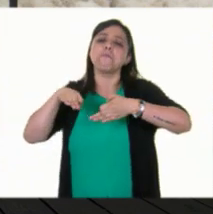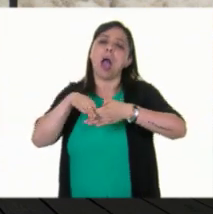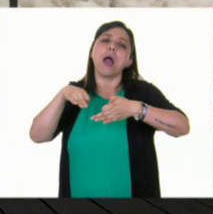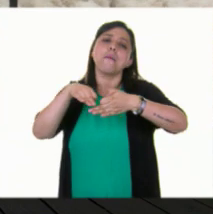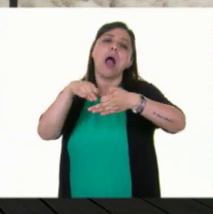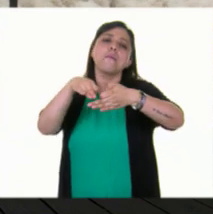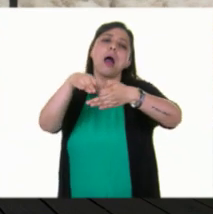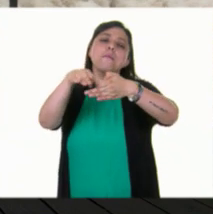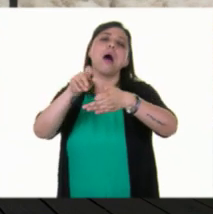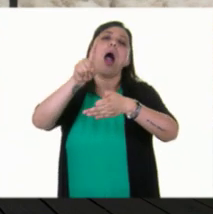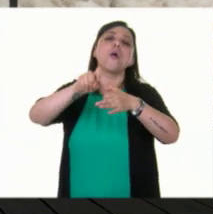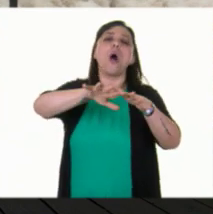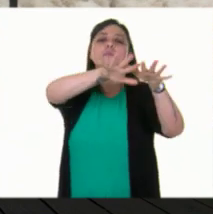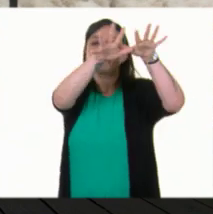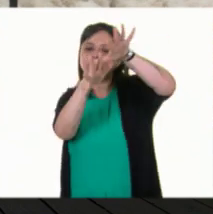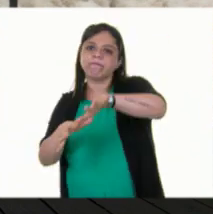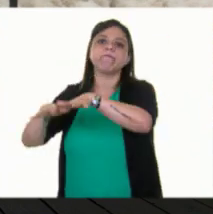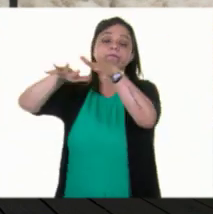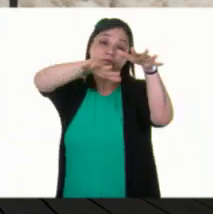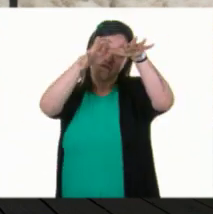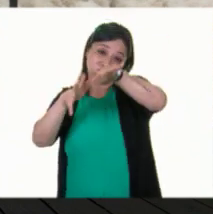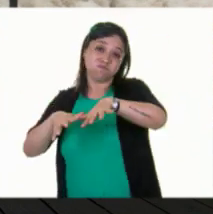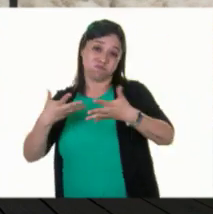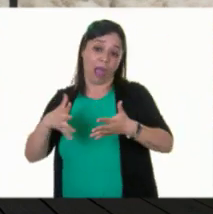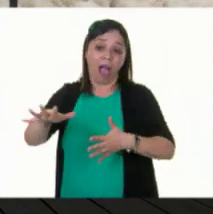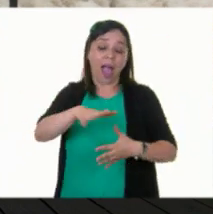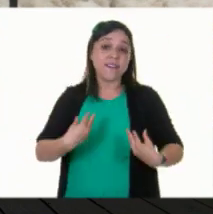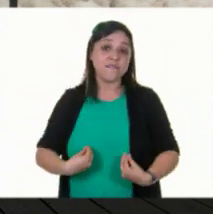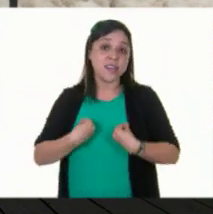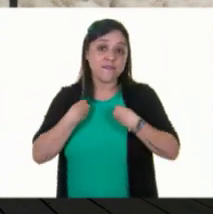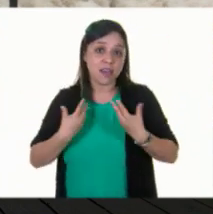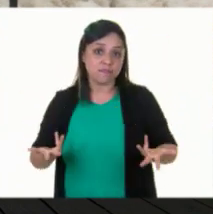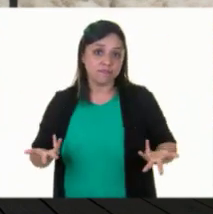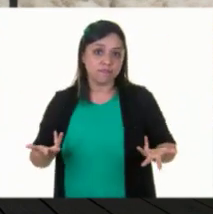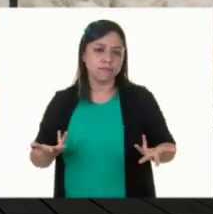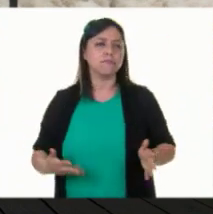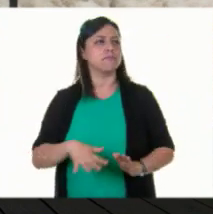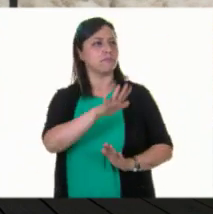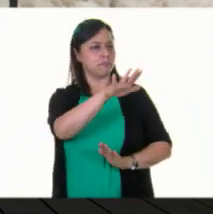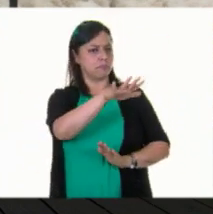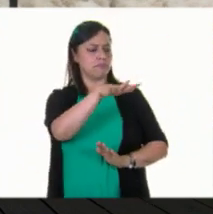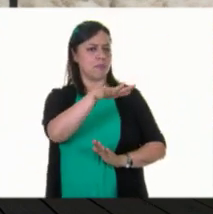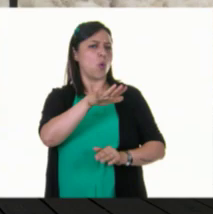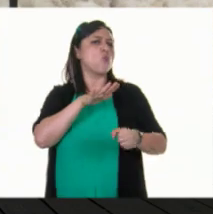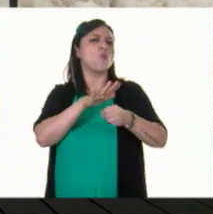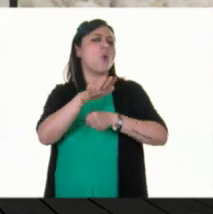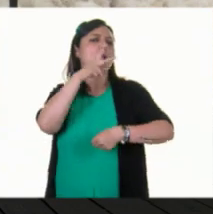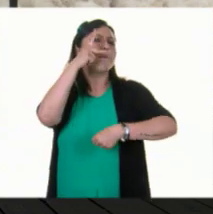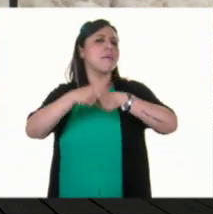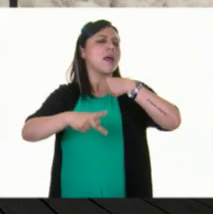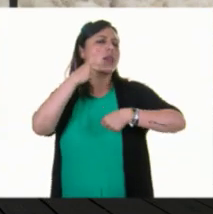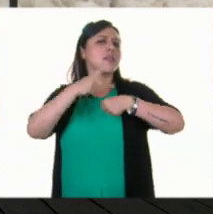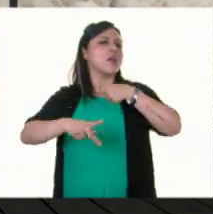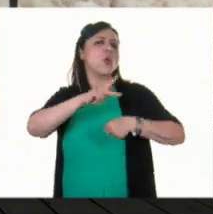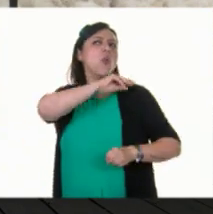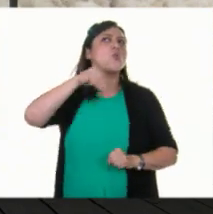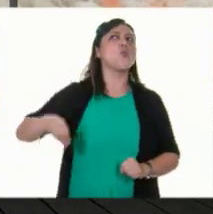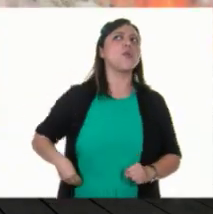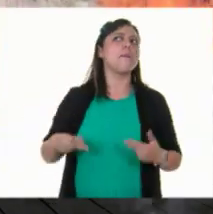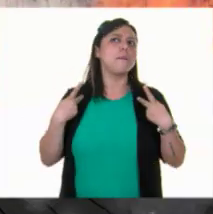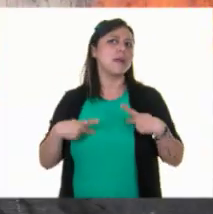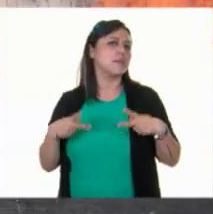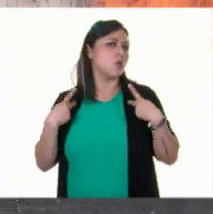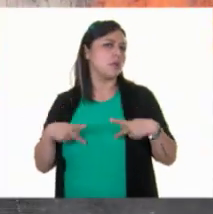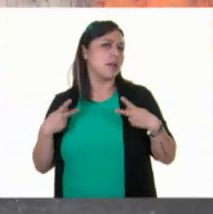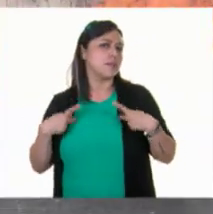fuera! Gracias, Raulito. Y maestra, ¿cuál sería un riesgo ocasionado por el ser humano? La mayoría